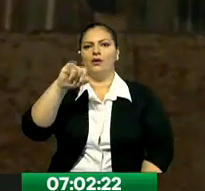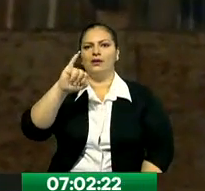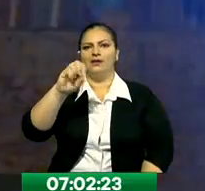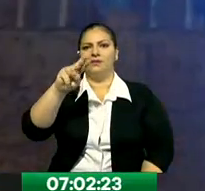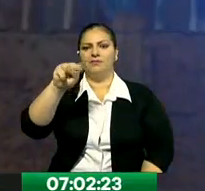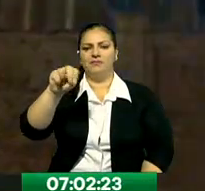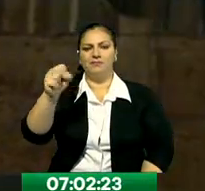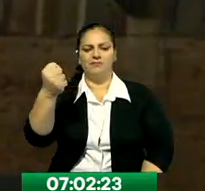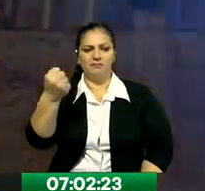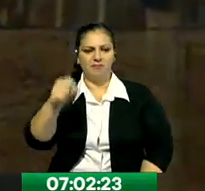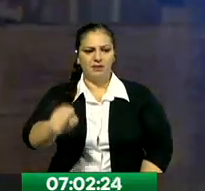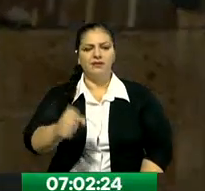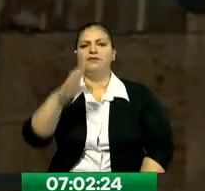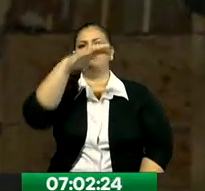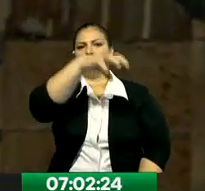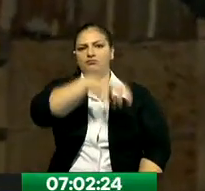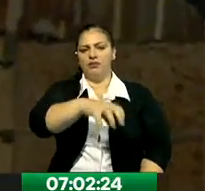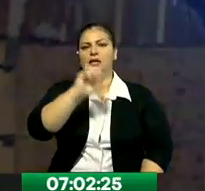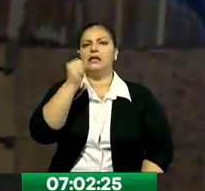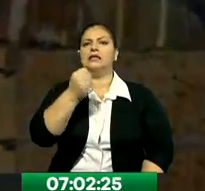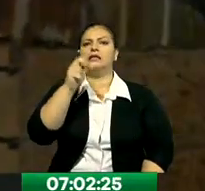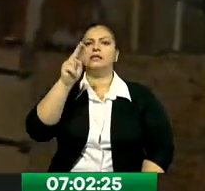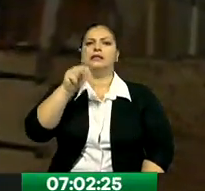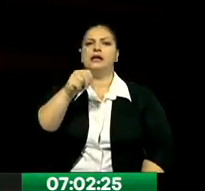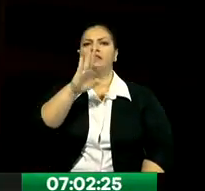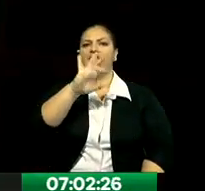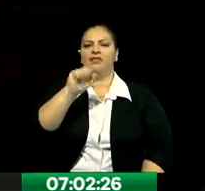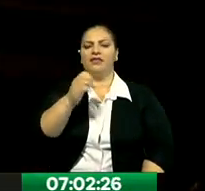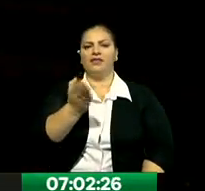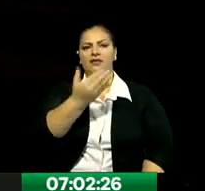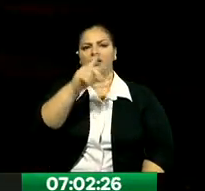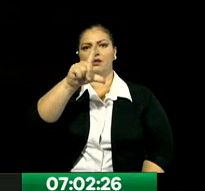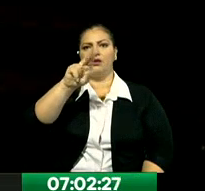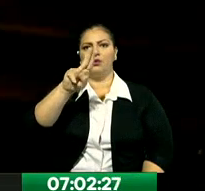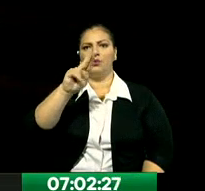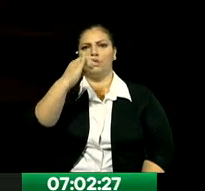y otras poblaciones de la provincia de guayas